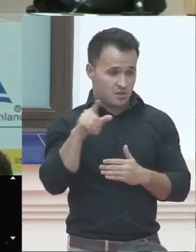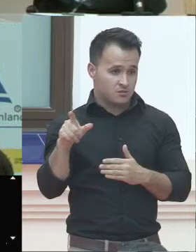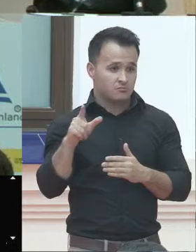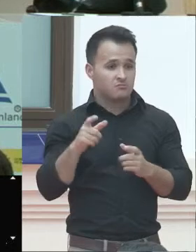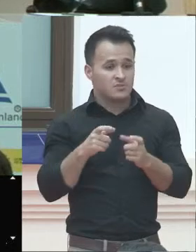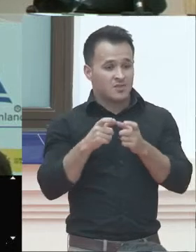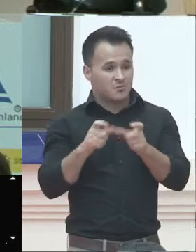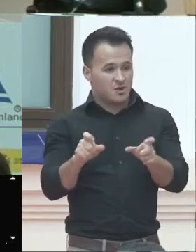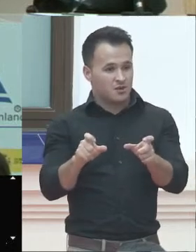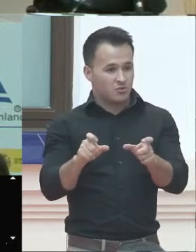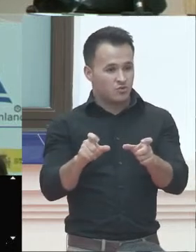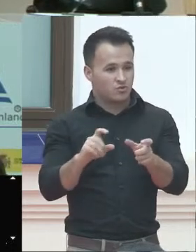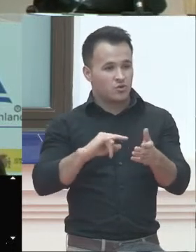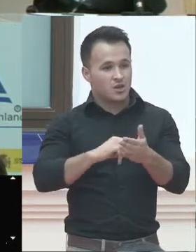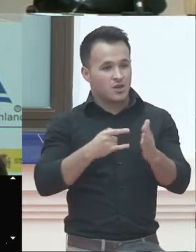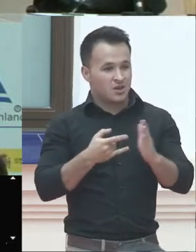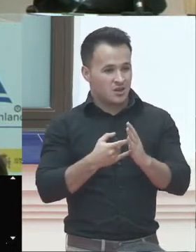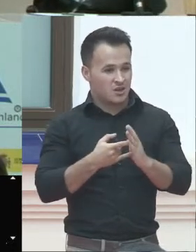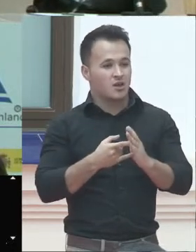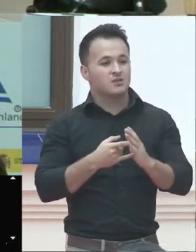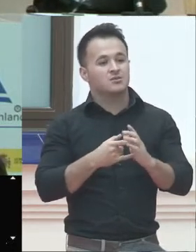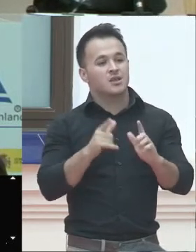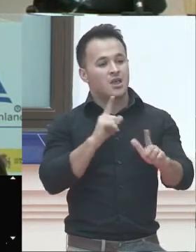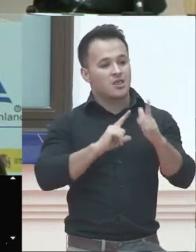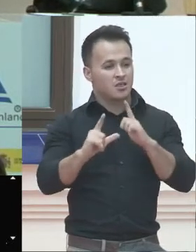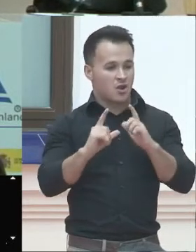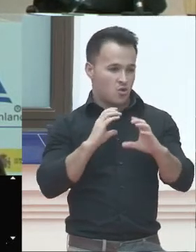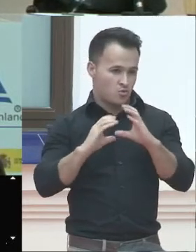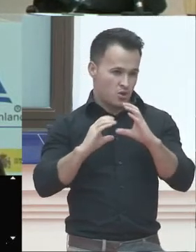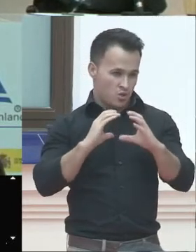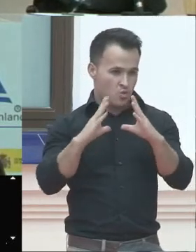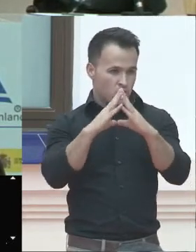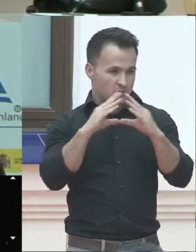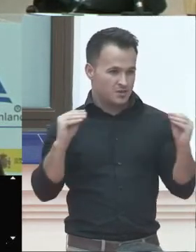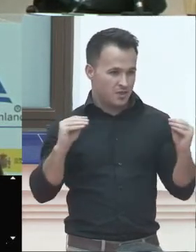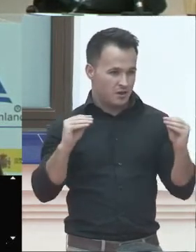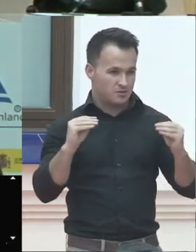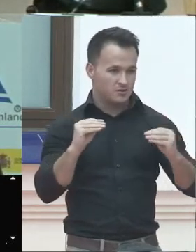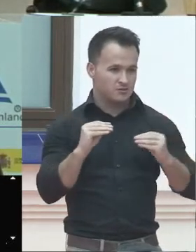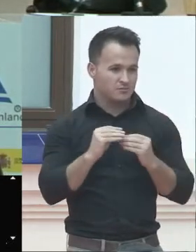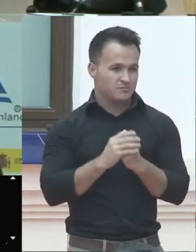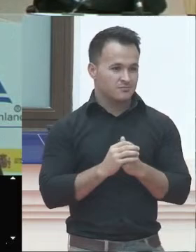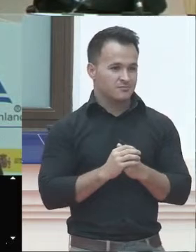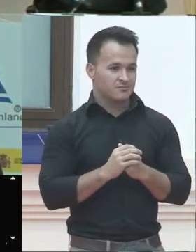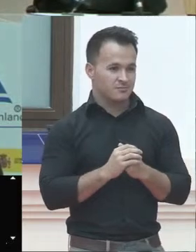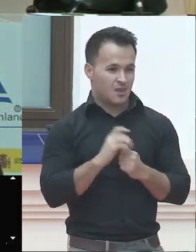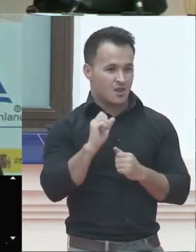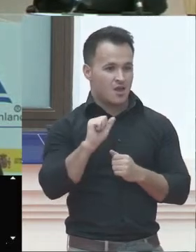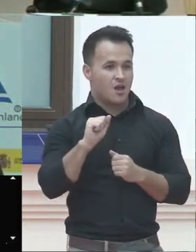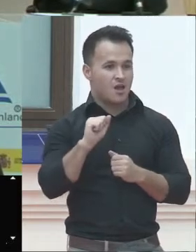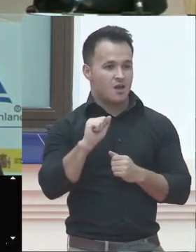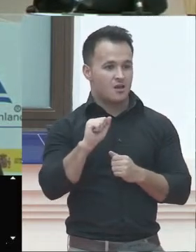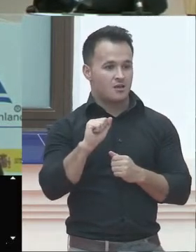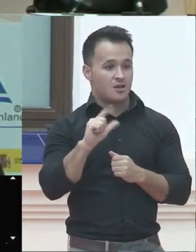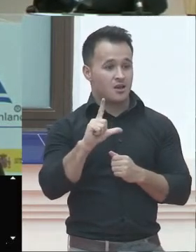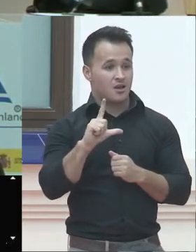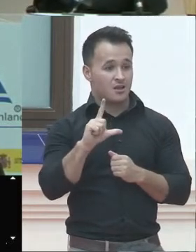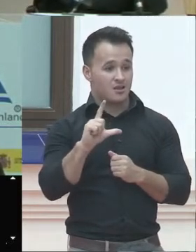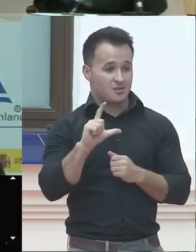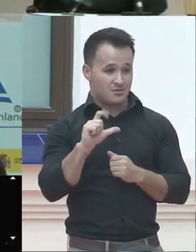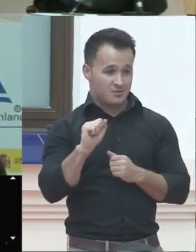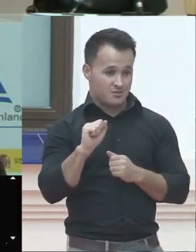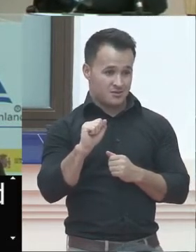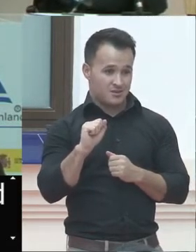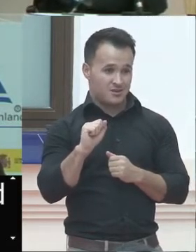el Departamento de Teoría de Señal y Comunicación de la Universidad de Alcalá. En representación de Iberia, además, pues coopera con la IATA, con la SITA,